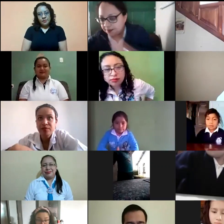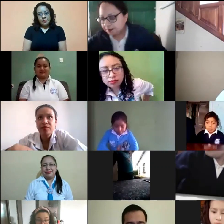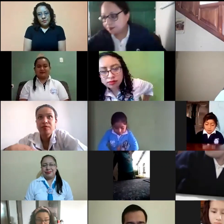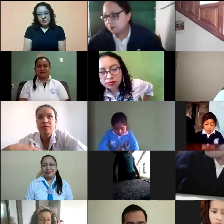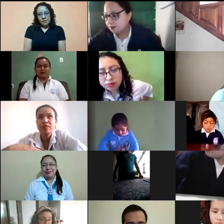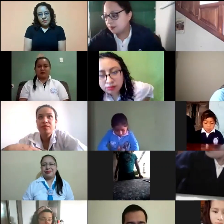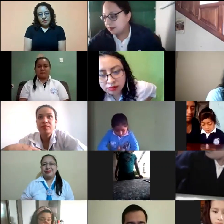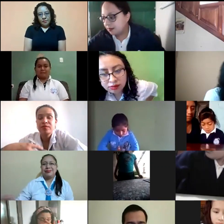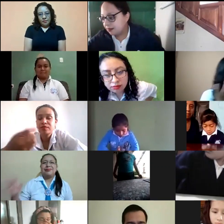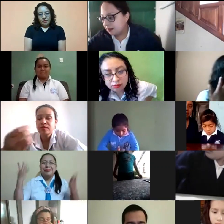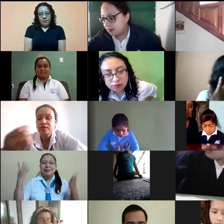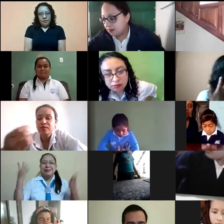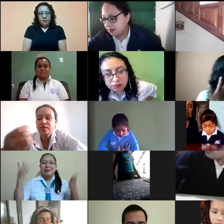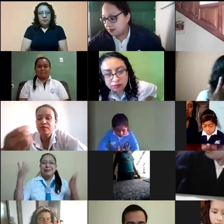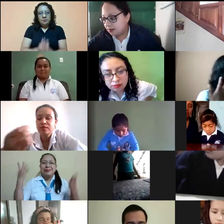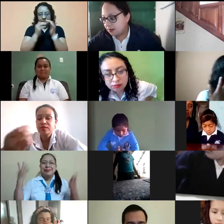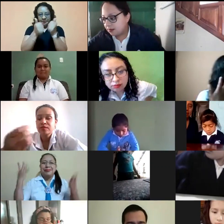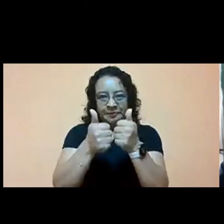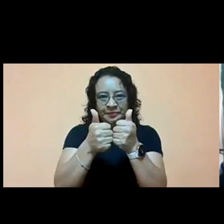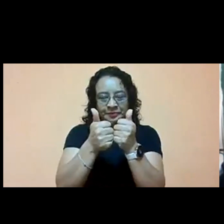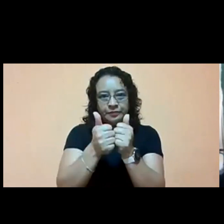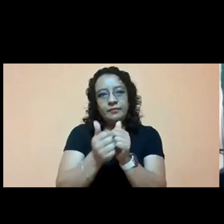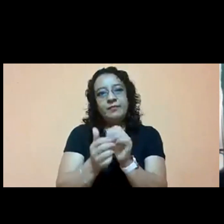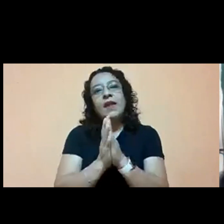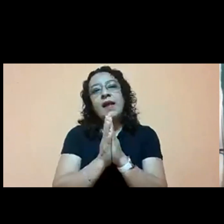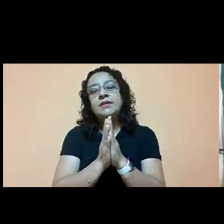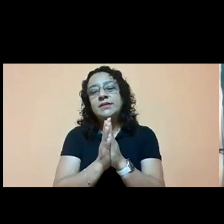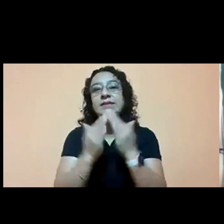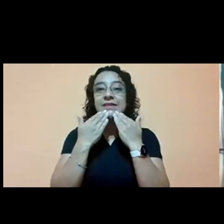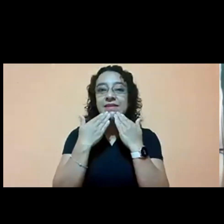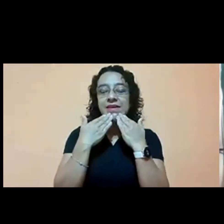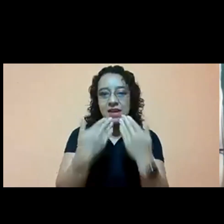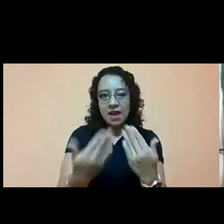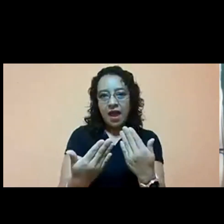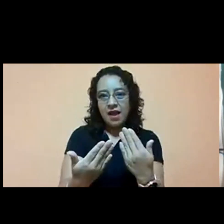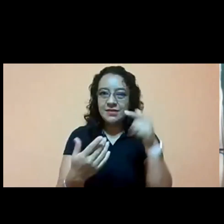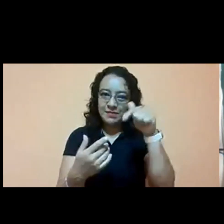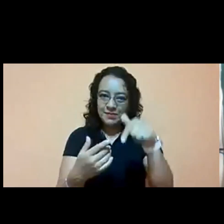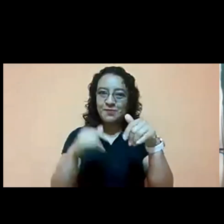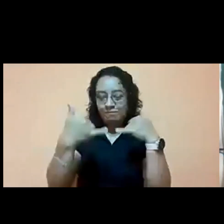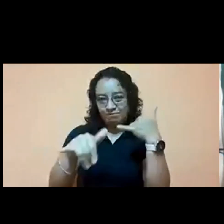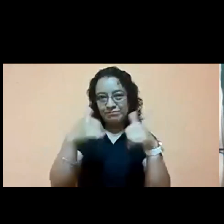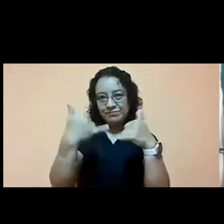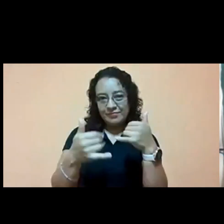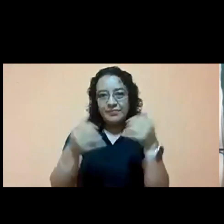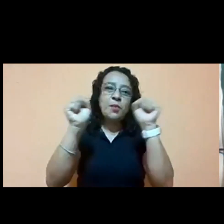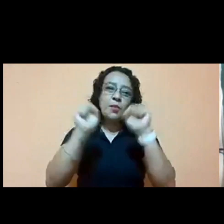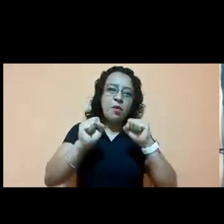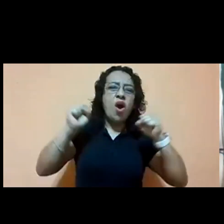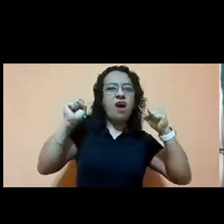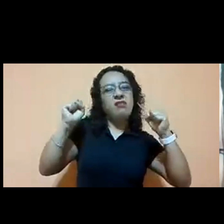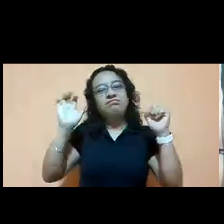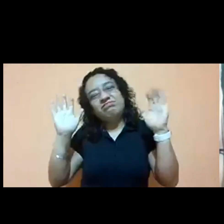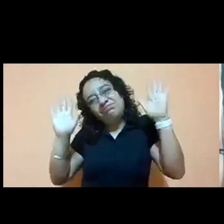Muy bien, muchas gracias, señor Jackie, por este momento en donde nos pudimos levantar un poquito